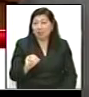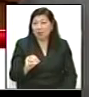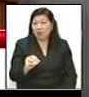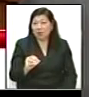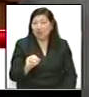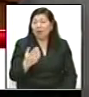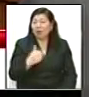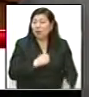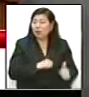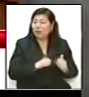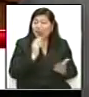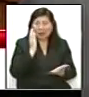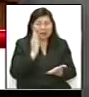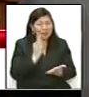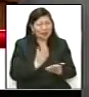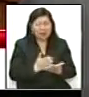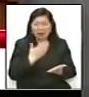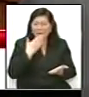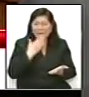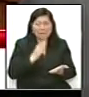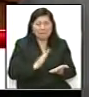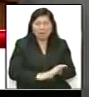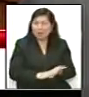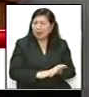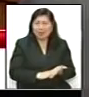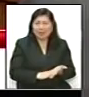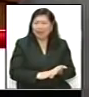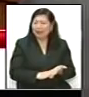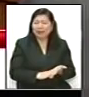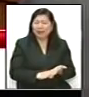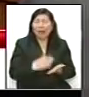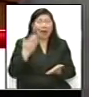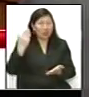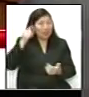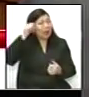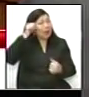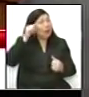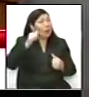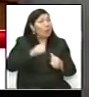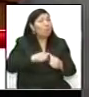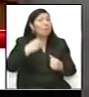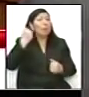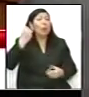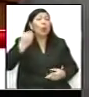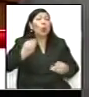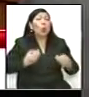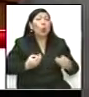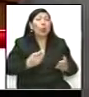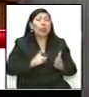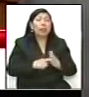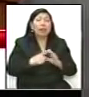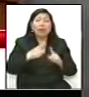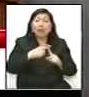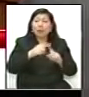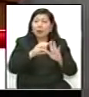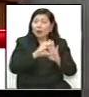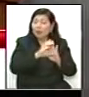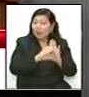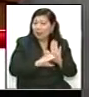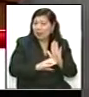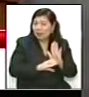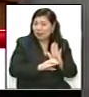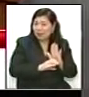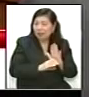haber sufrido una sanción injusta, recurrió al Poder Judicial y más tarde al Tribunal Constitucional